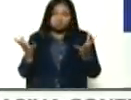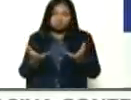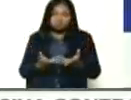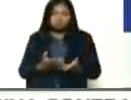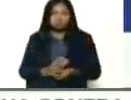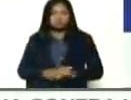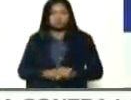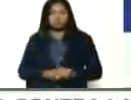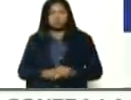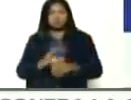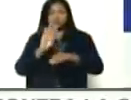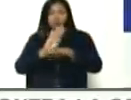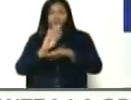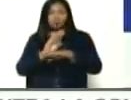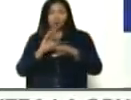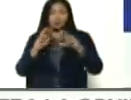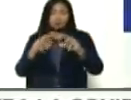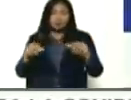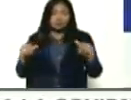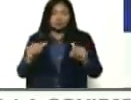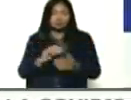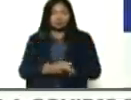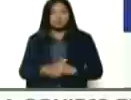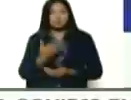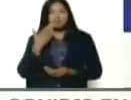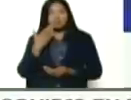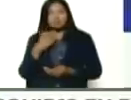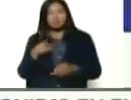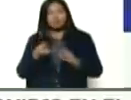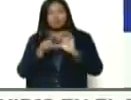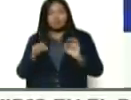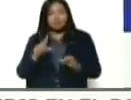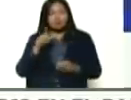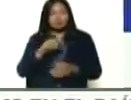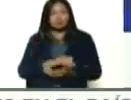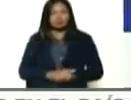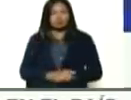por la protección de la tierra la madre tierra la pachamama